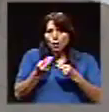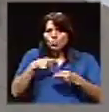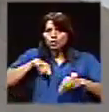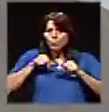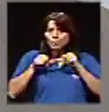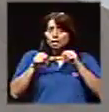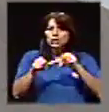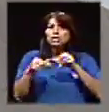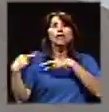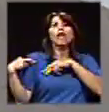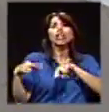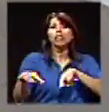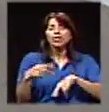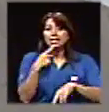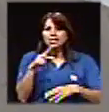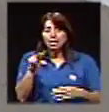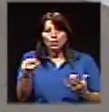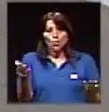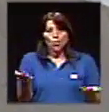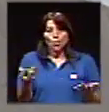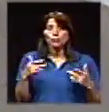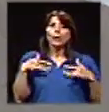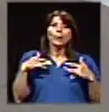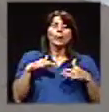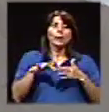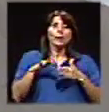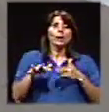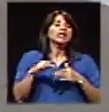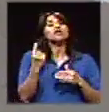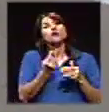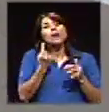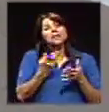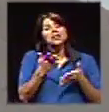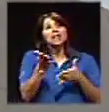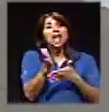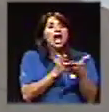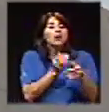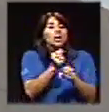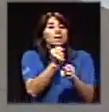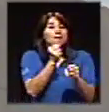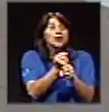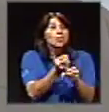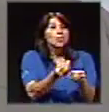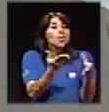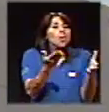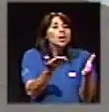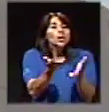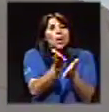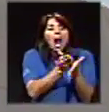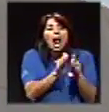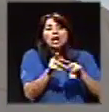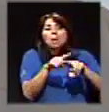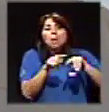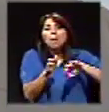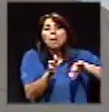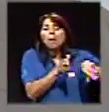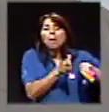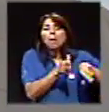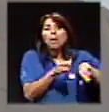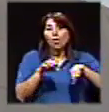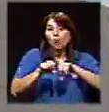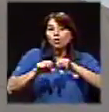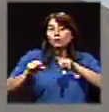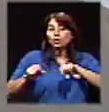que no, que con quitarle algunas cosas al empleo público se arregla el plan fiscal, o que con que eliminar la corrupción se arregla el plan